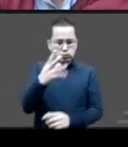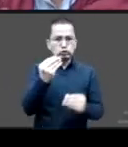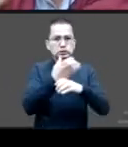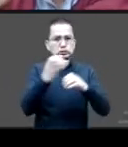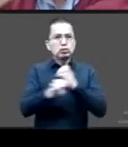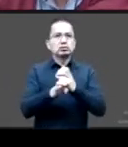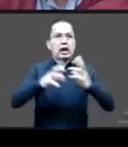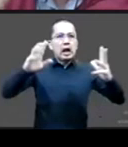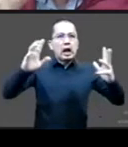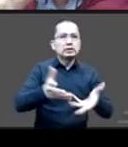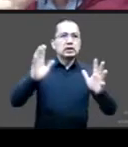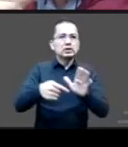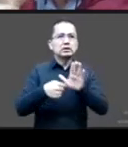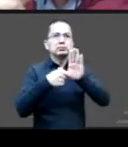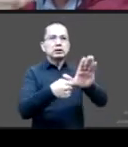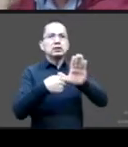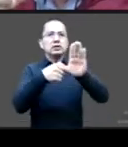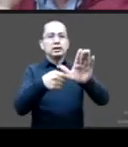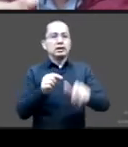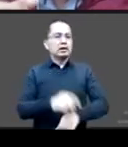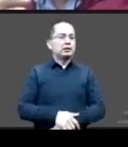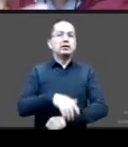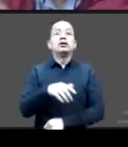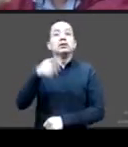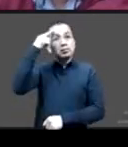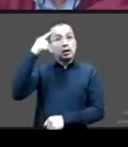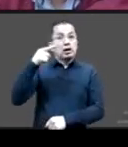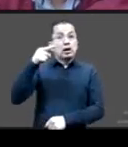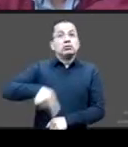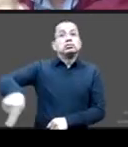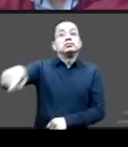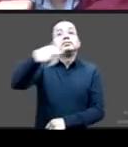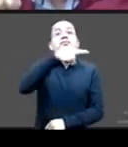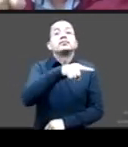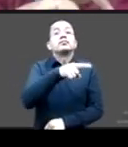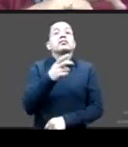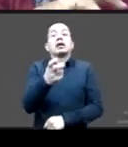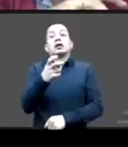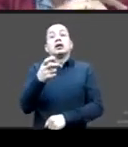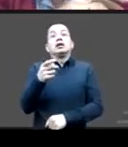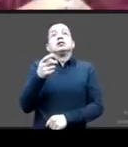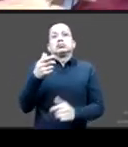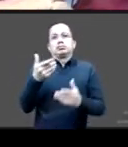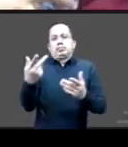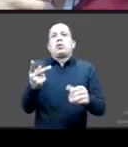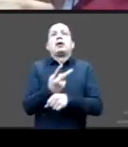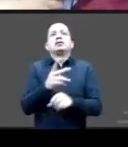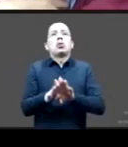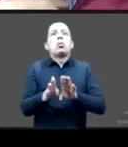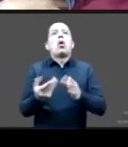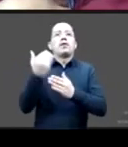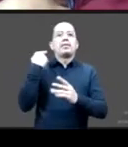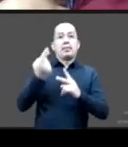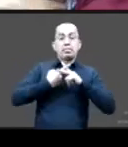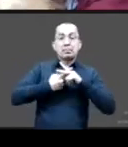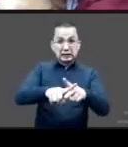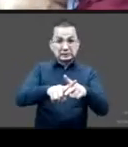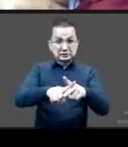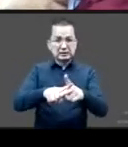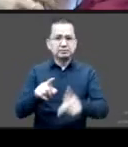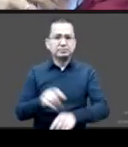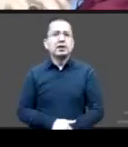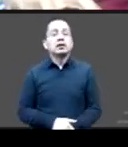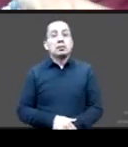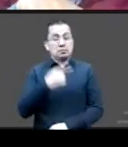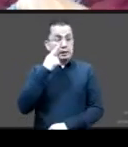previo visto desde la filosofía de crece de la educación socioemocional ciudadana y para la reconciliación es que básicamente las